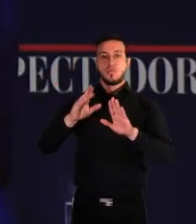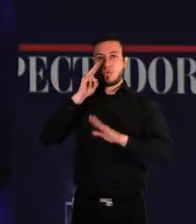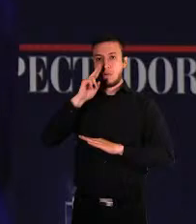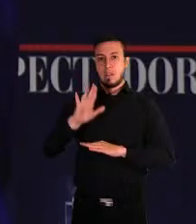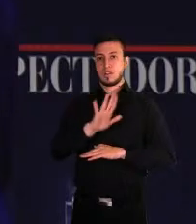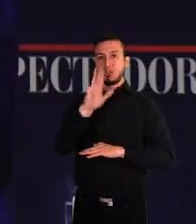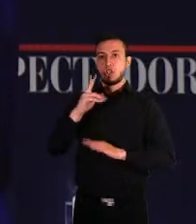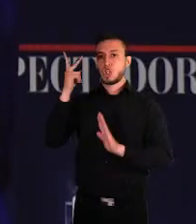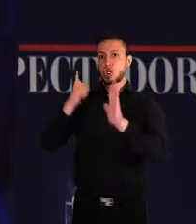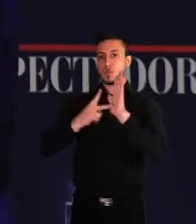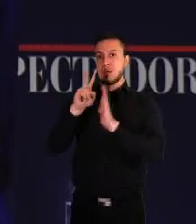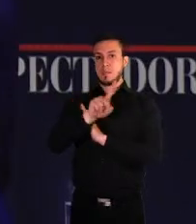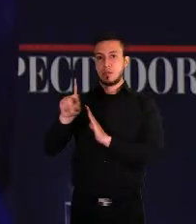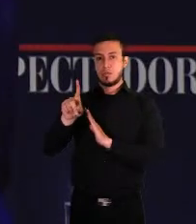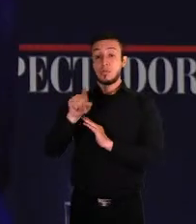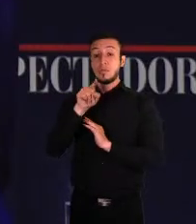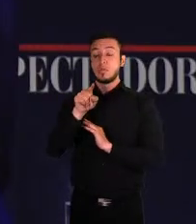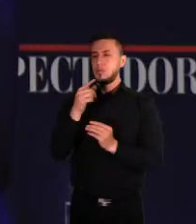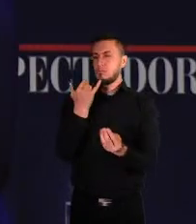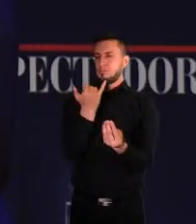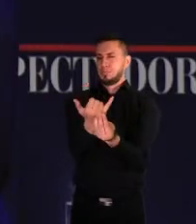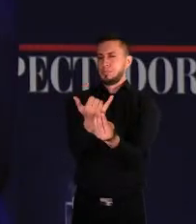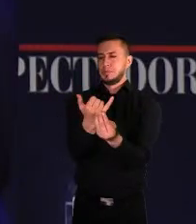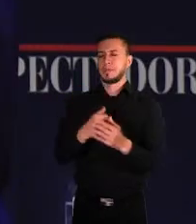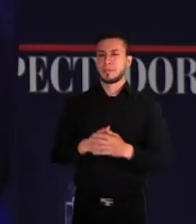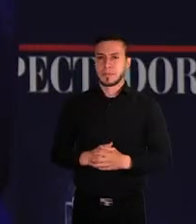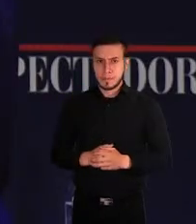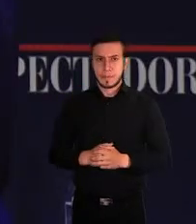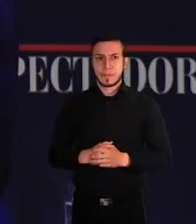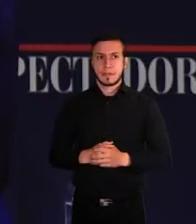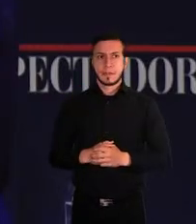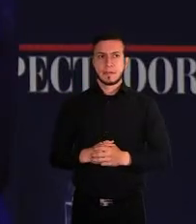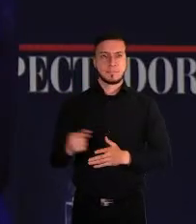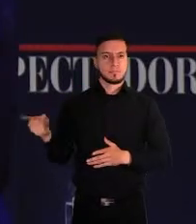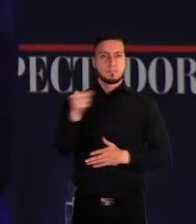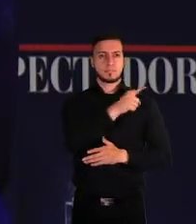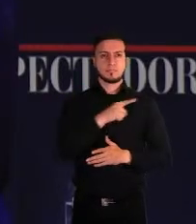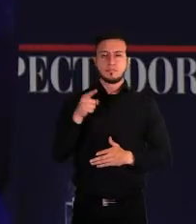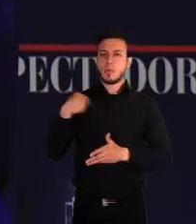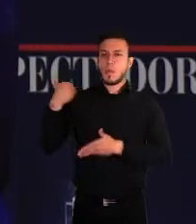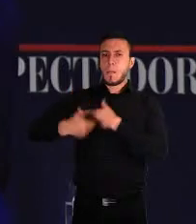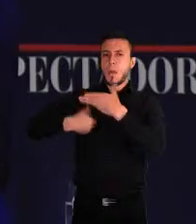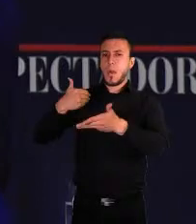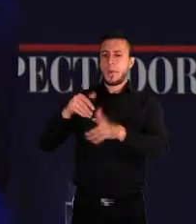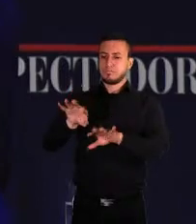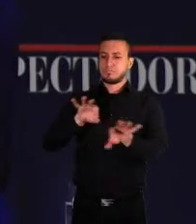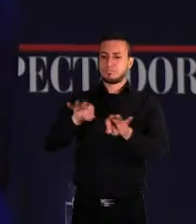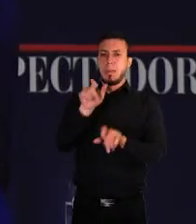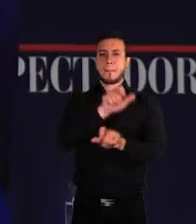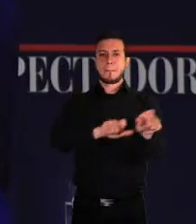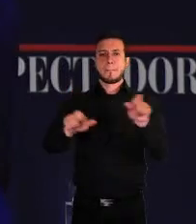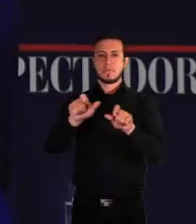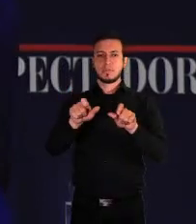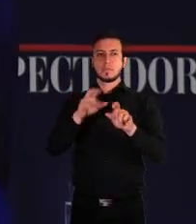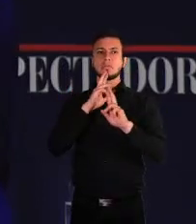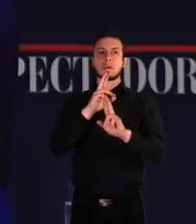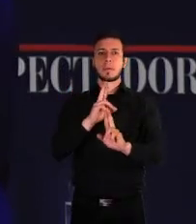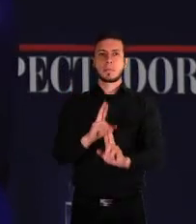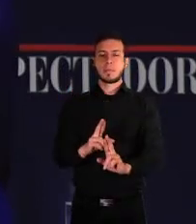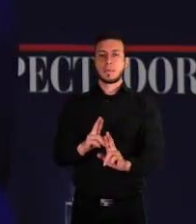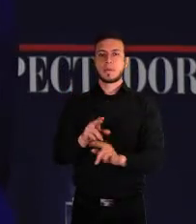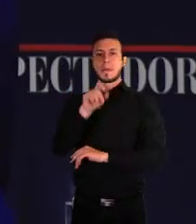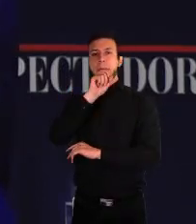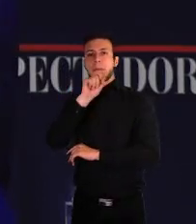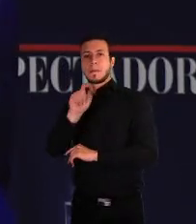pregunta de este bloque y es muy concreta ya saben el procedimiento por el cual seleccionaremos a la persona que contestará pregunta